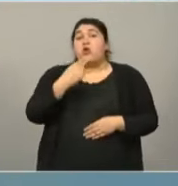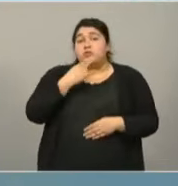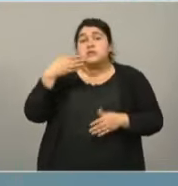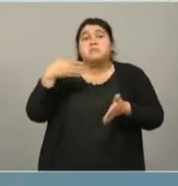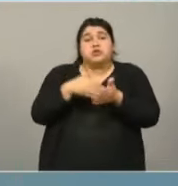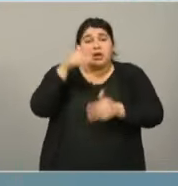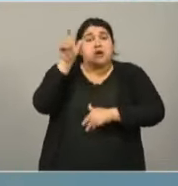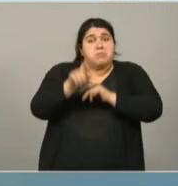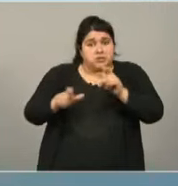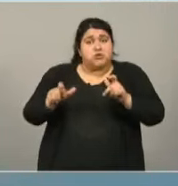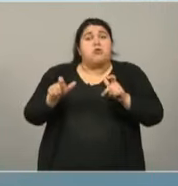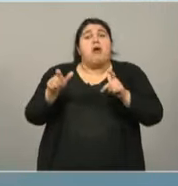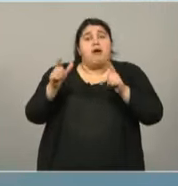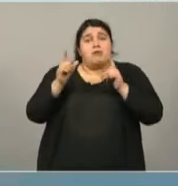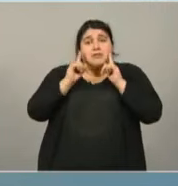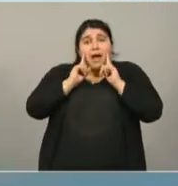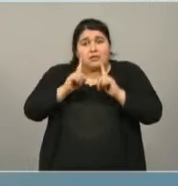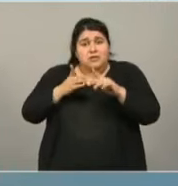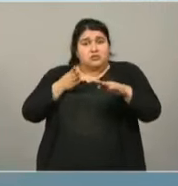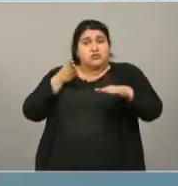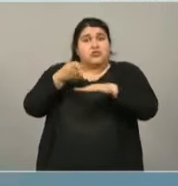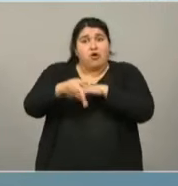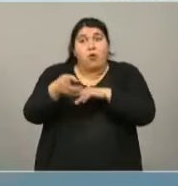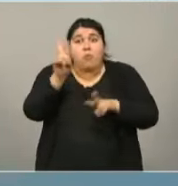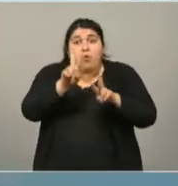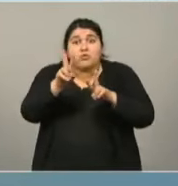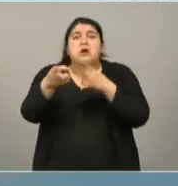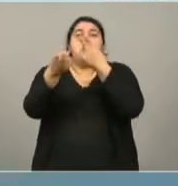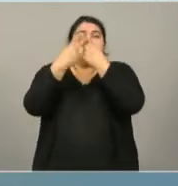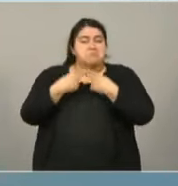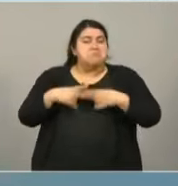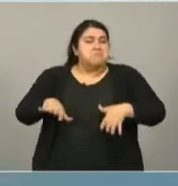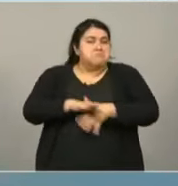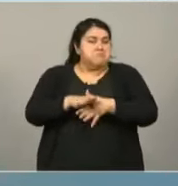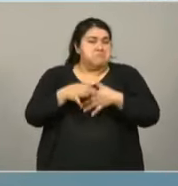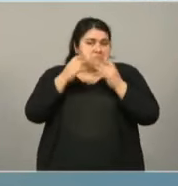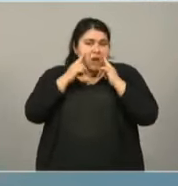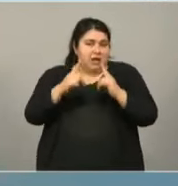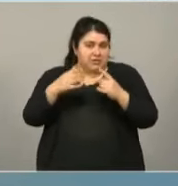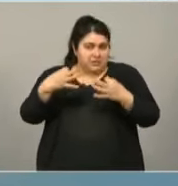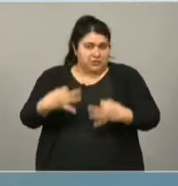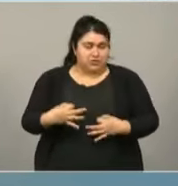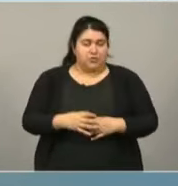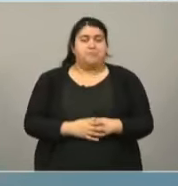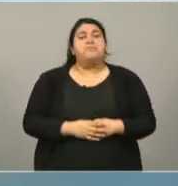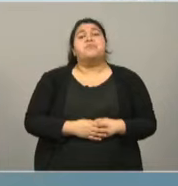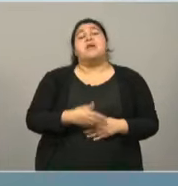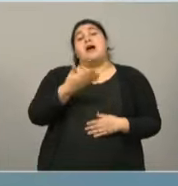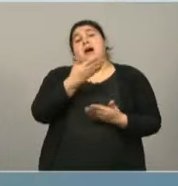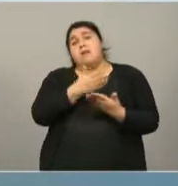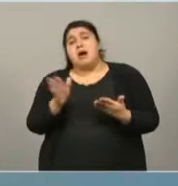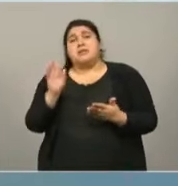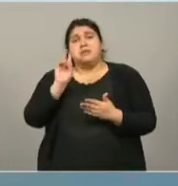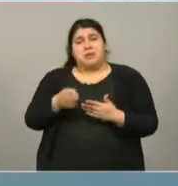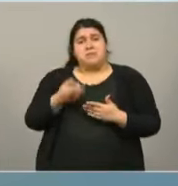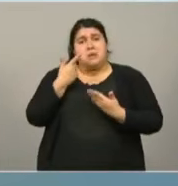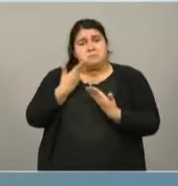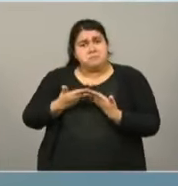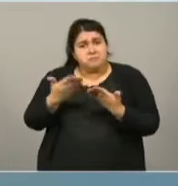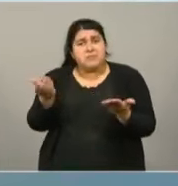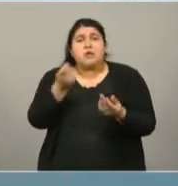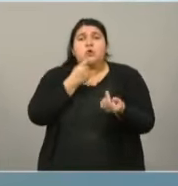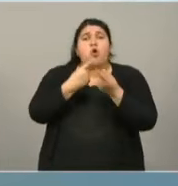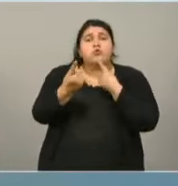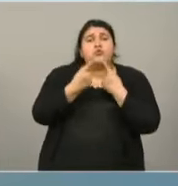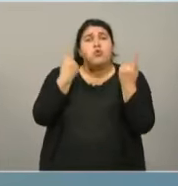atención y lo consiguieron y para que tengamos un ahí por debajo se puede ver desagregado qué fue lo que sucede cuando uno va a una